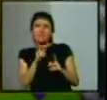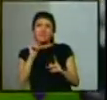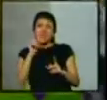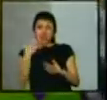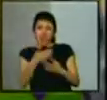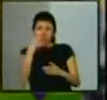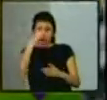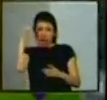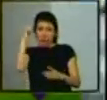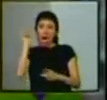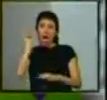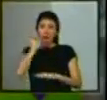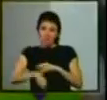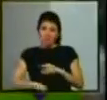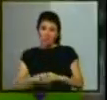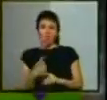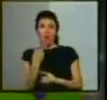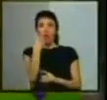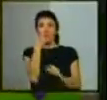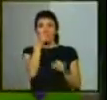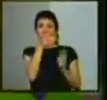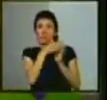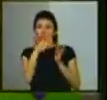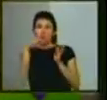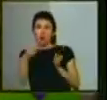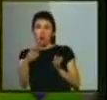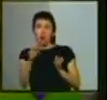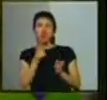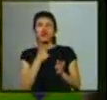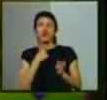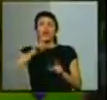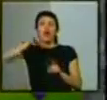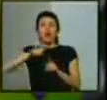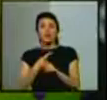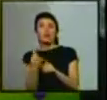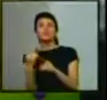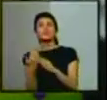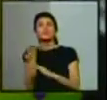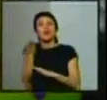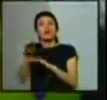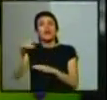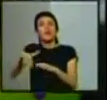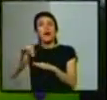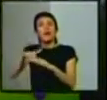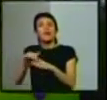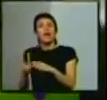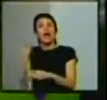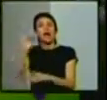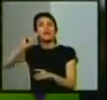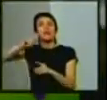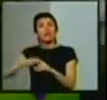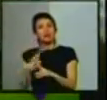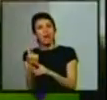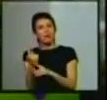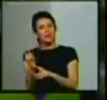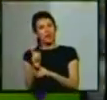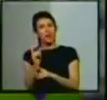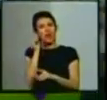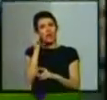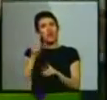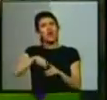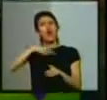periodo. No quiso reelegirse. Claro. Entendió que otros, como Mbeki, iban a tomar el rol de la